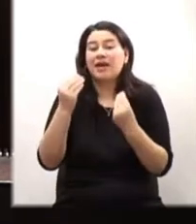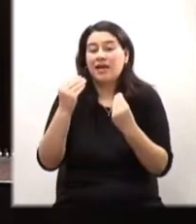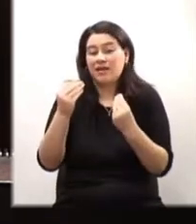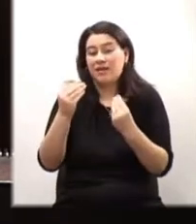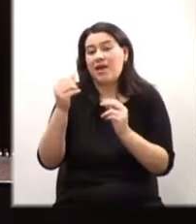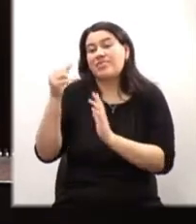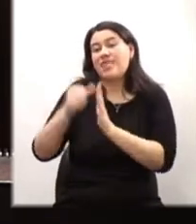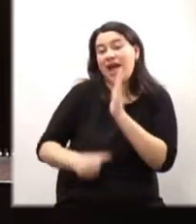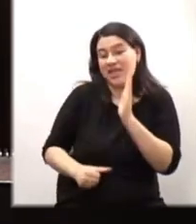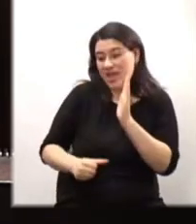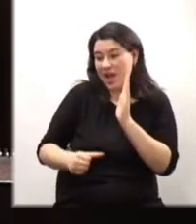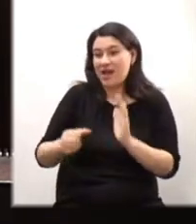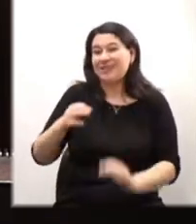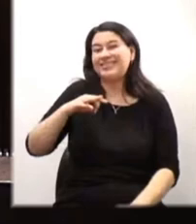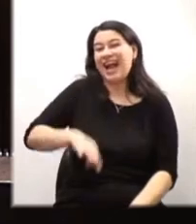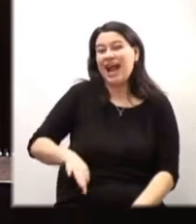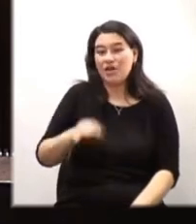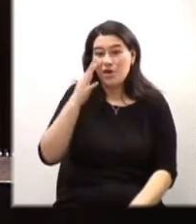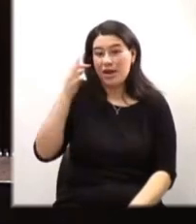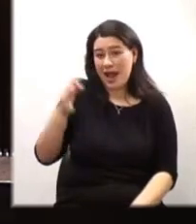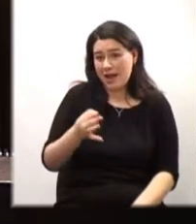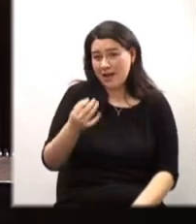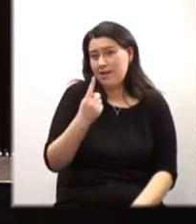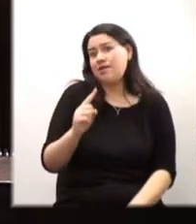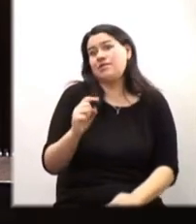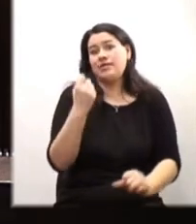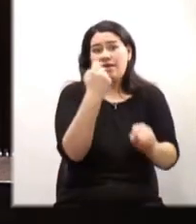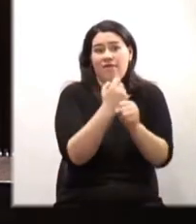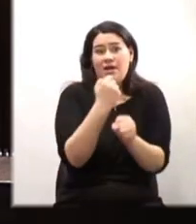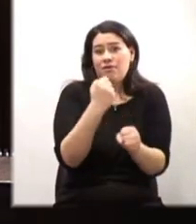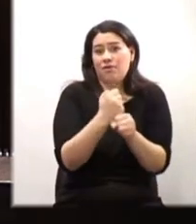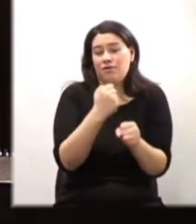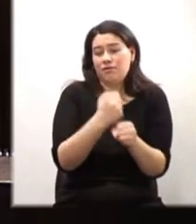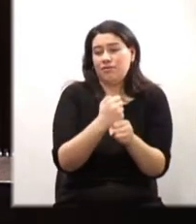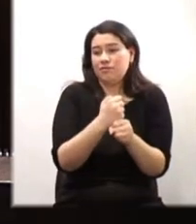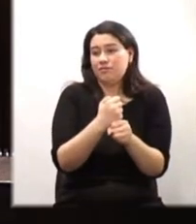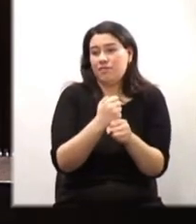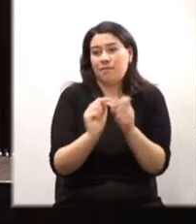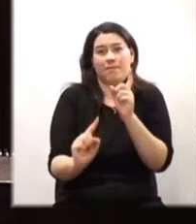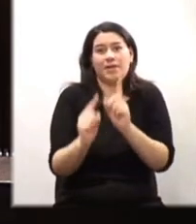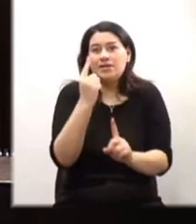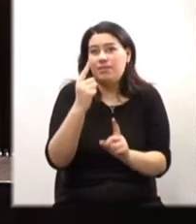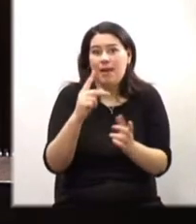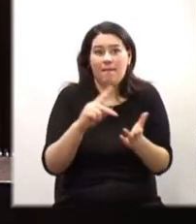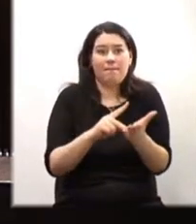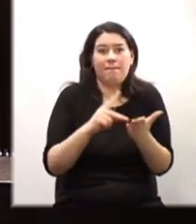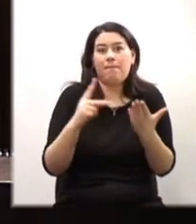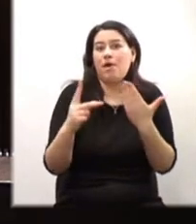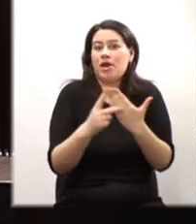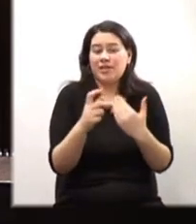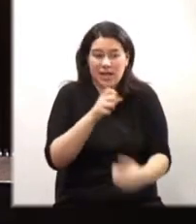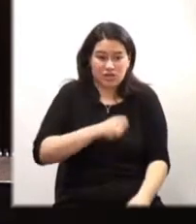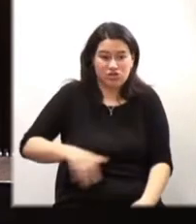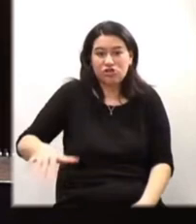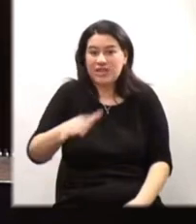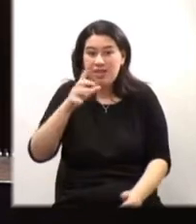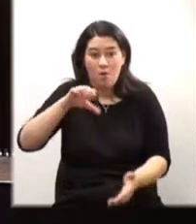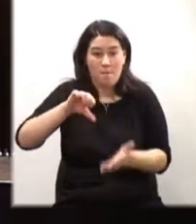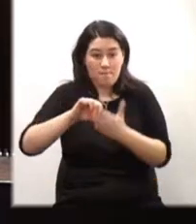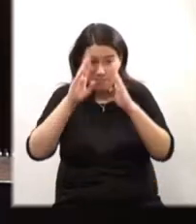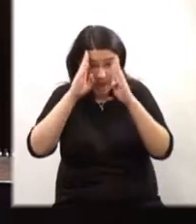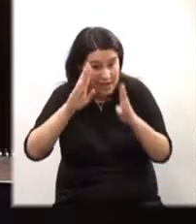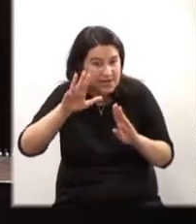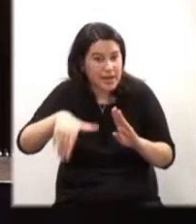es una de las principales, trabajos, es la principal política social que tiene un país. Pero